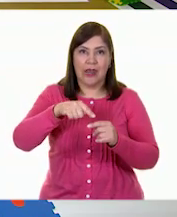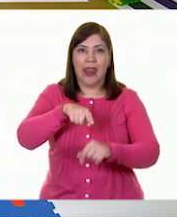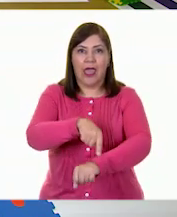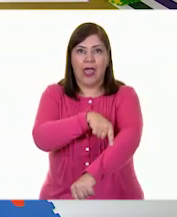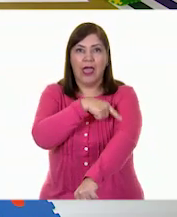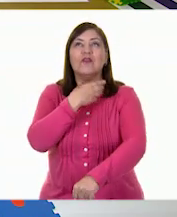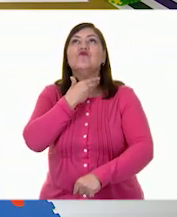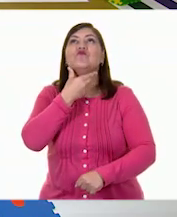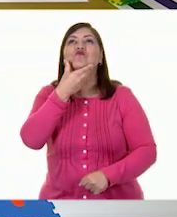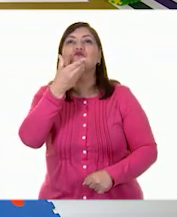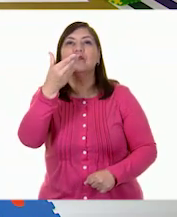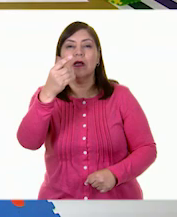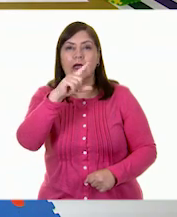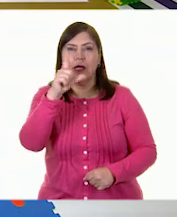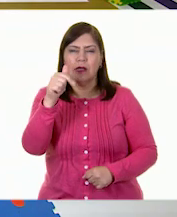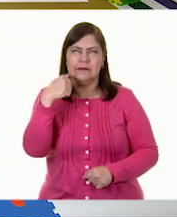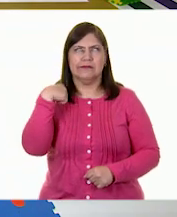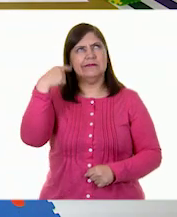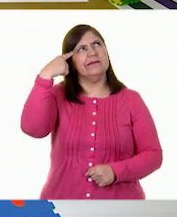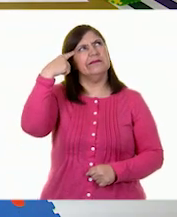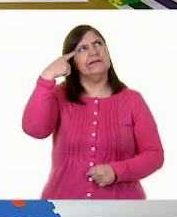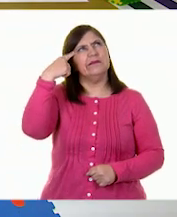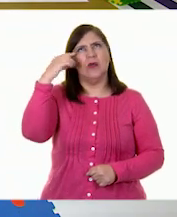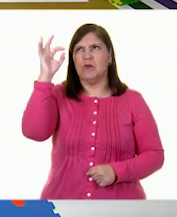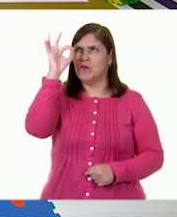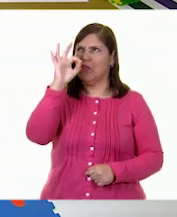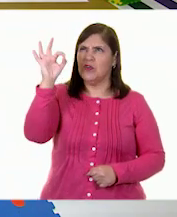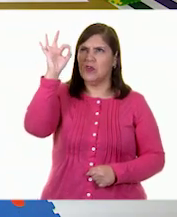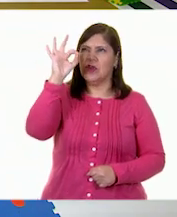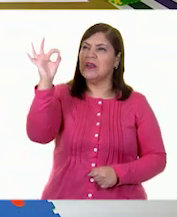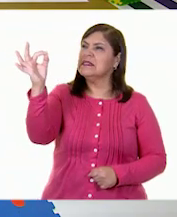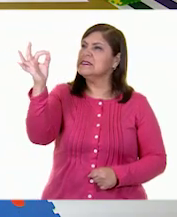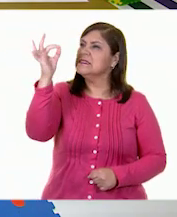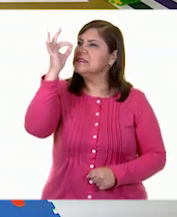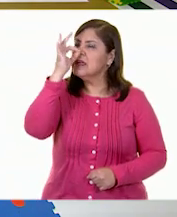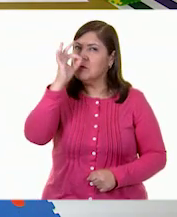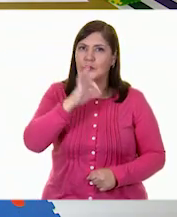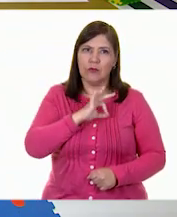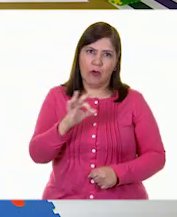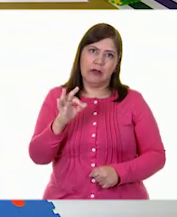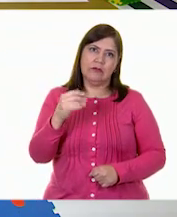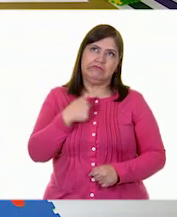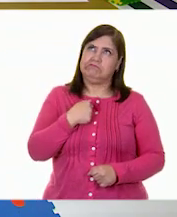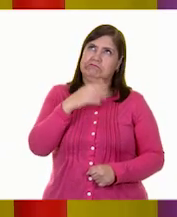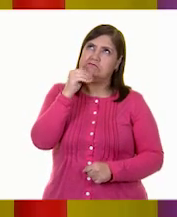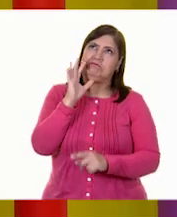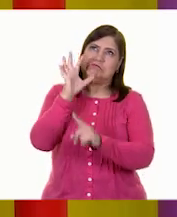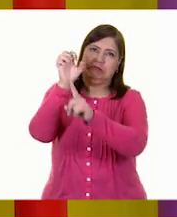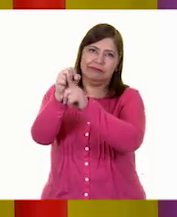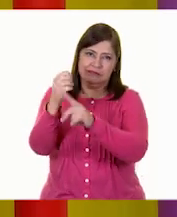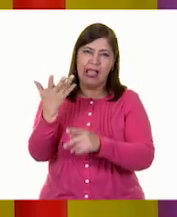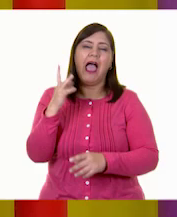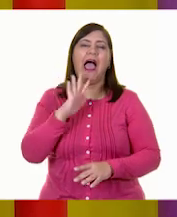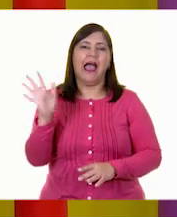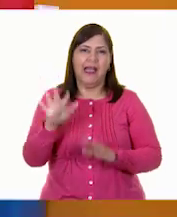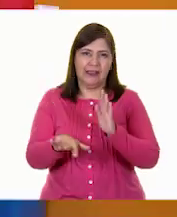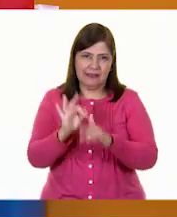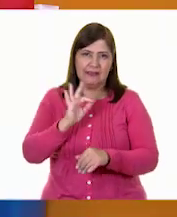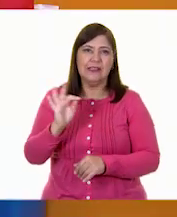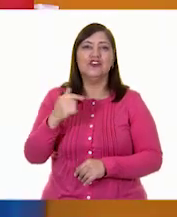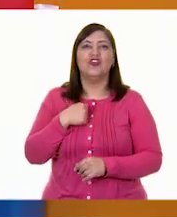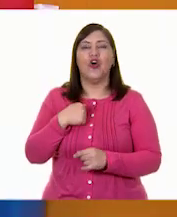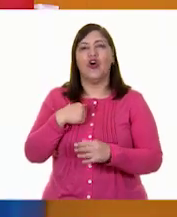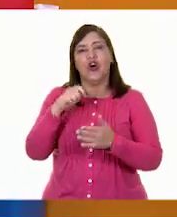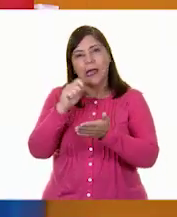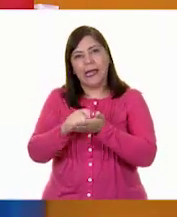y después me imaginé siendo un mosquito. Solo si fueras mosquito le conocería la nariz. Exactamente. Y yo lo escribí en forma de rima.